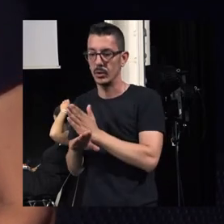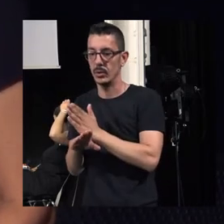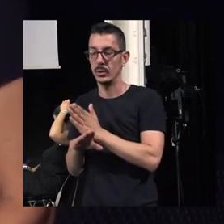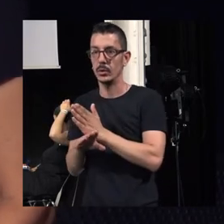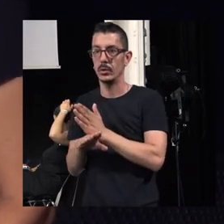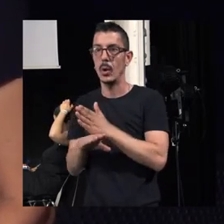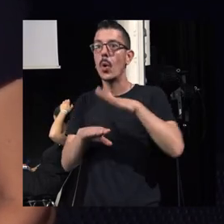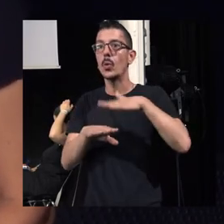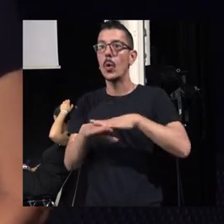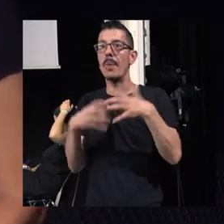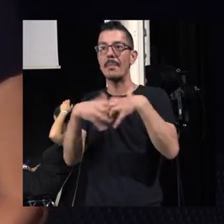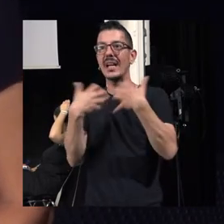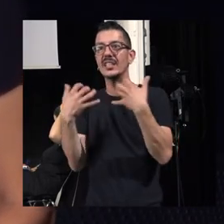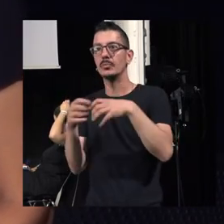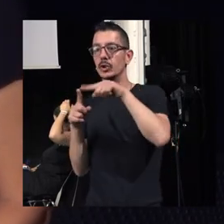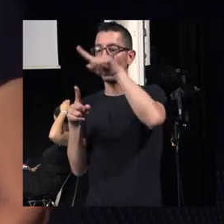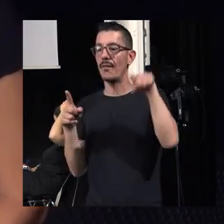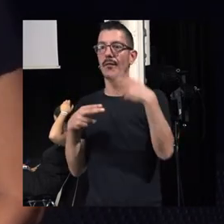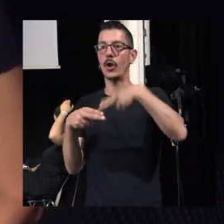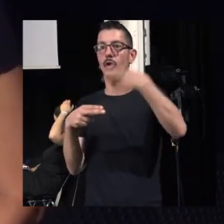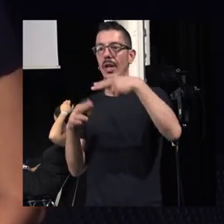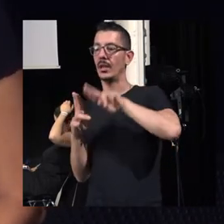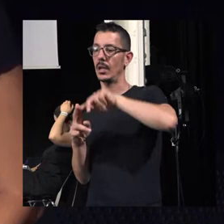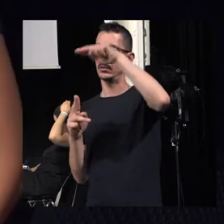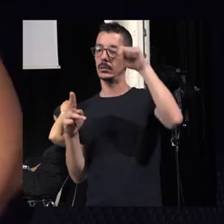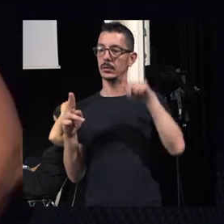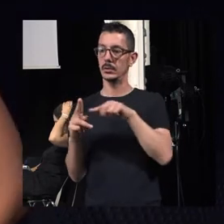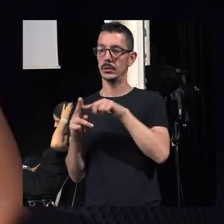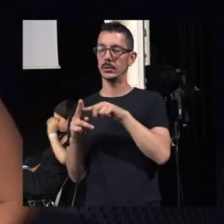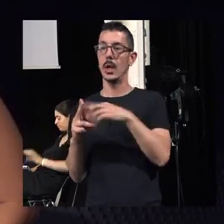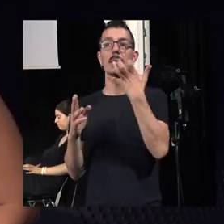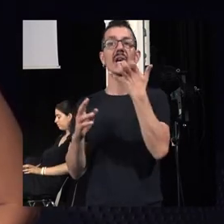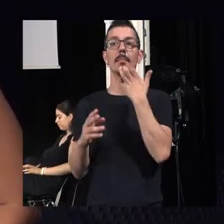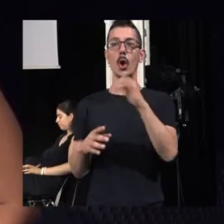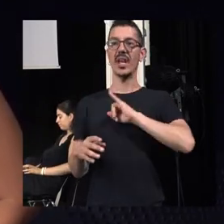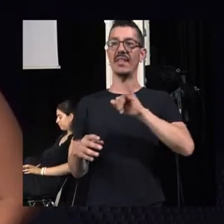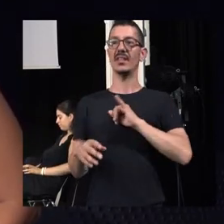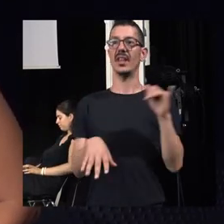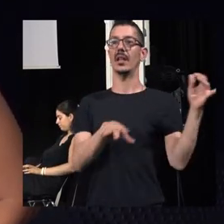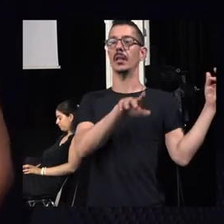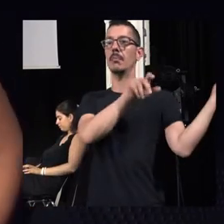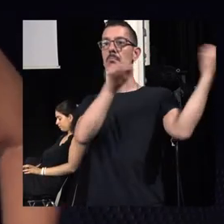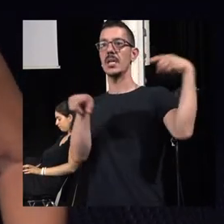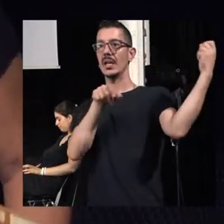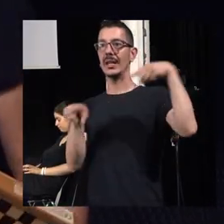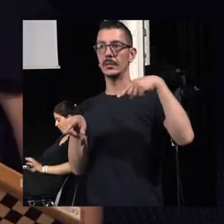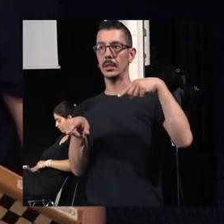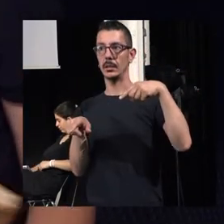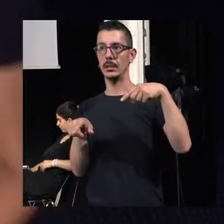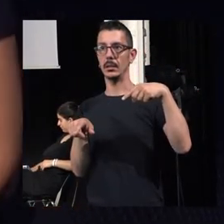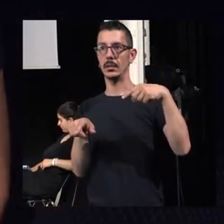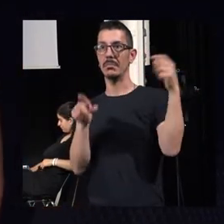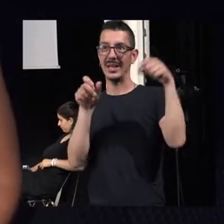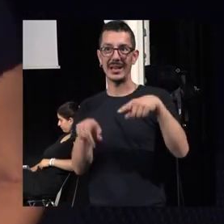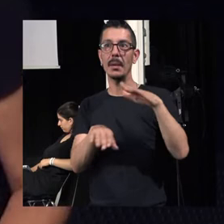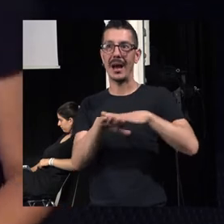fronterizos. Y como ejemplo, pues por supuesto la identidad migrante, que no puede pensarse sin pensar primero la frontera, porque si no, ¿qué es un migrante? Un